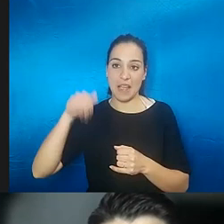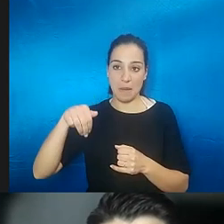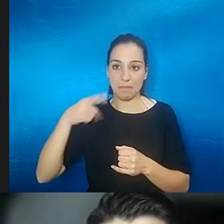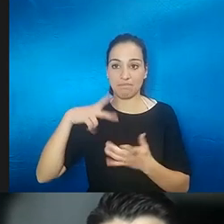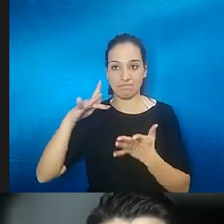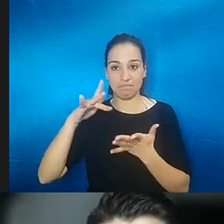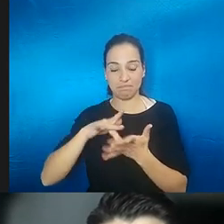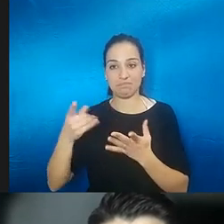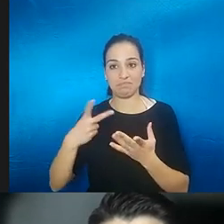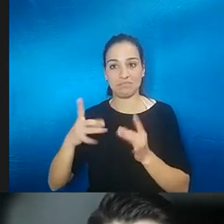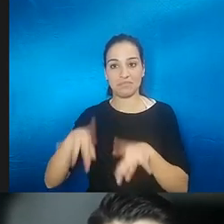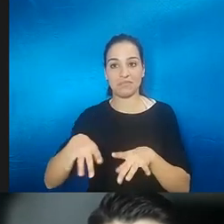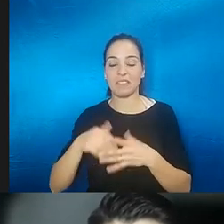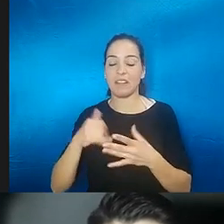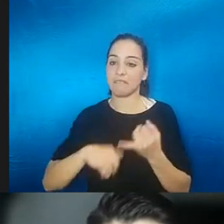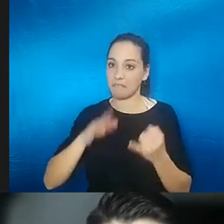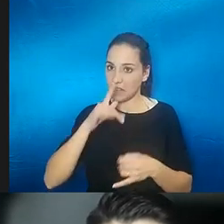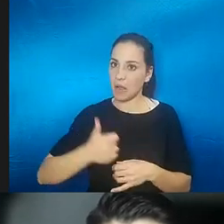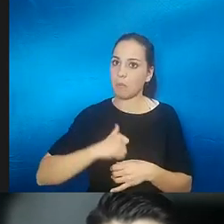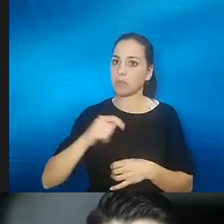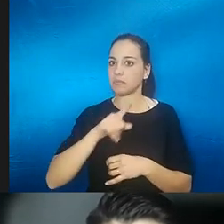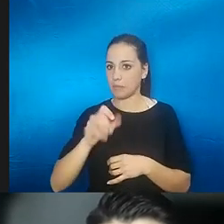dije pues mira ahora que tengo la oportunidad se lo voy a contar